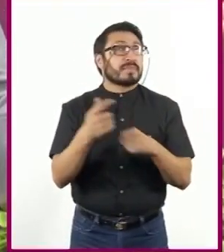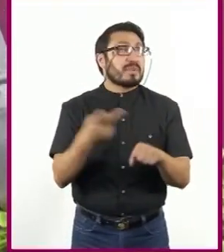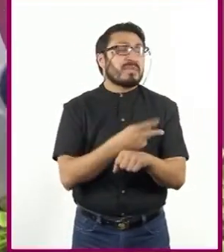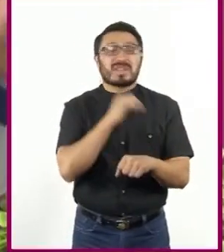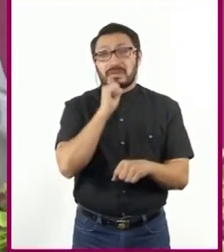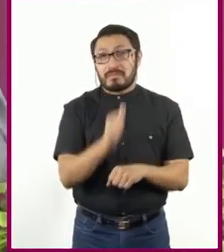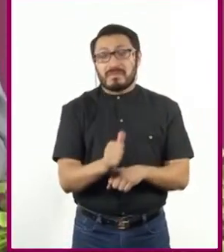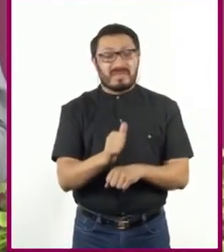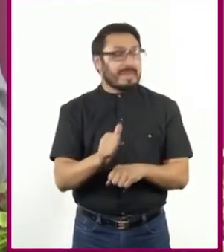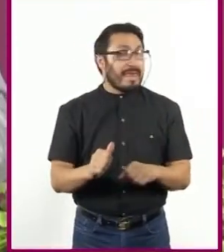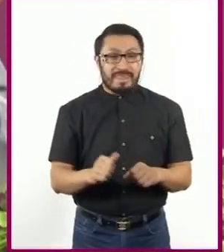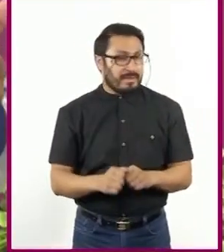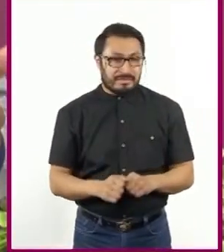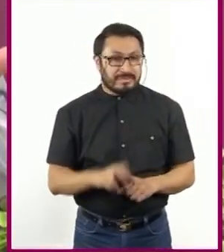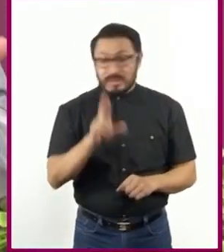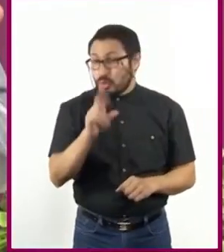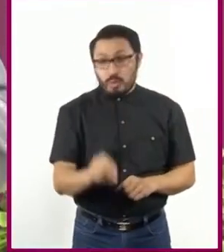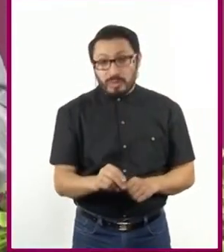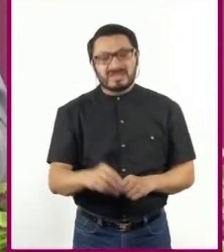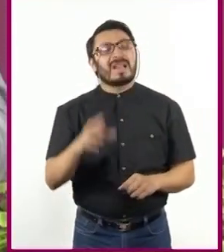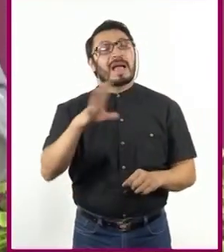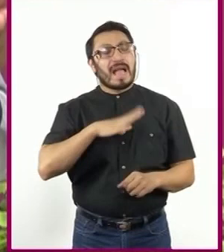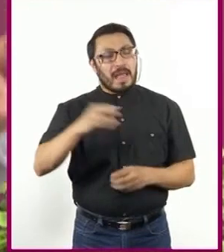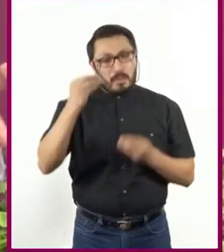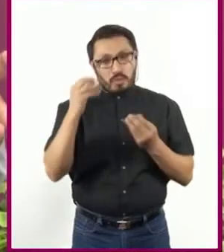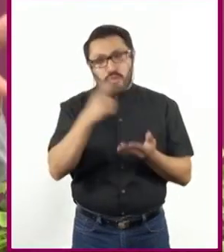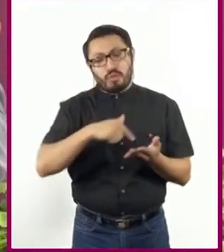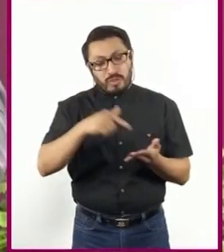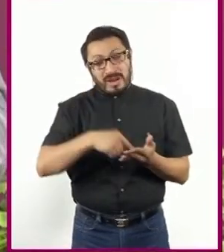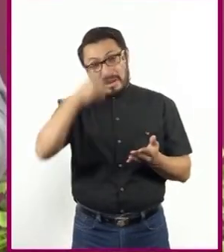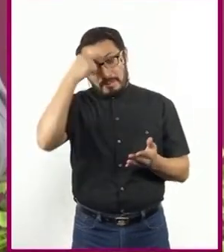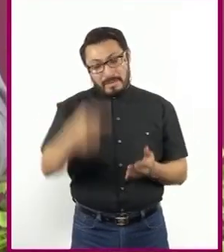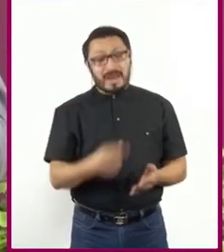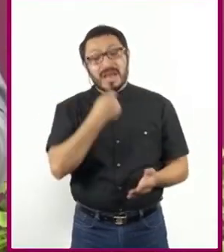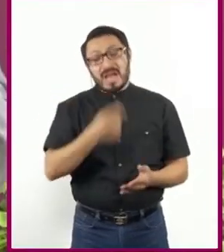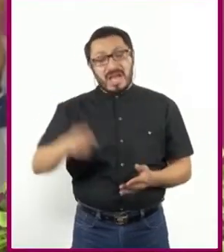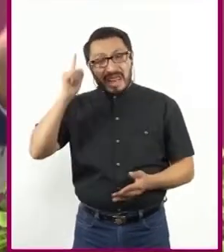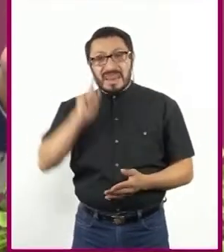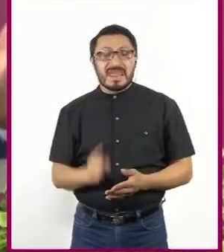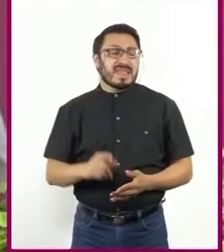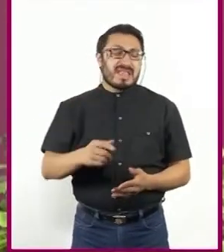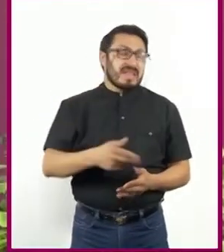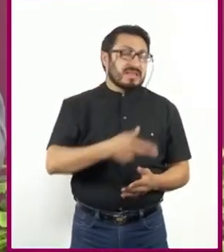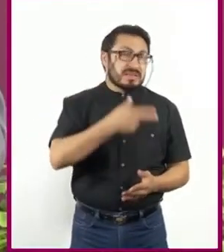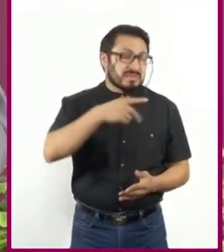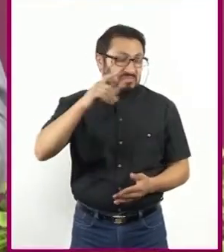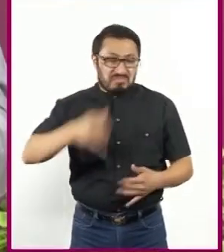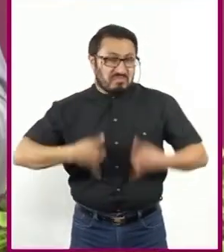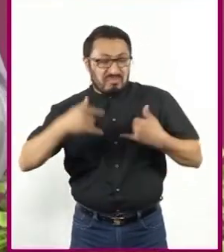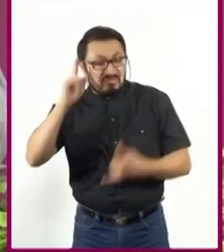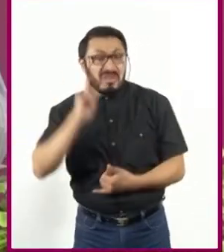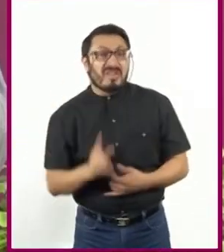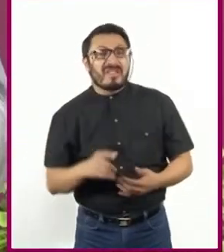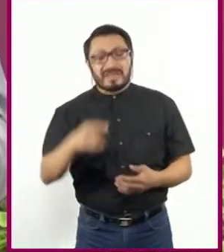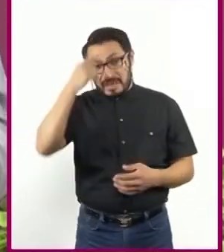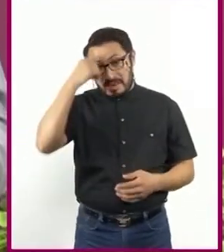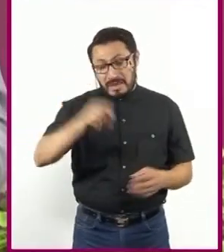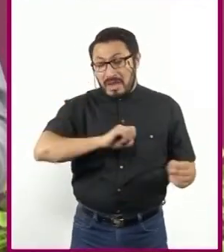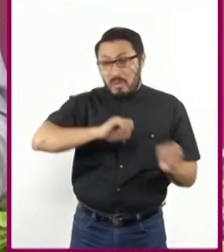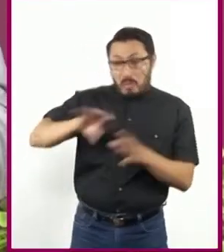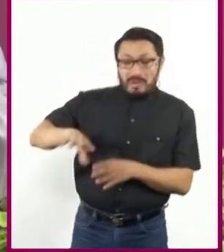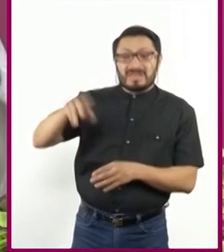refugios y casas para niñas abandonadas o rescatadas que necesitan donaciones, médicos,